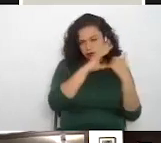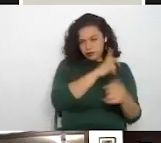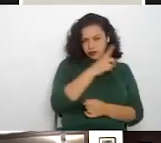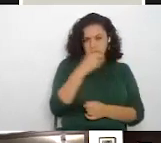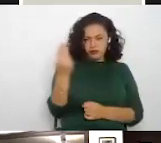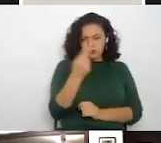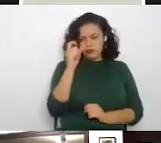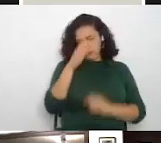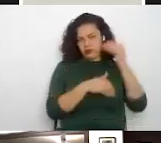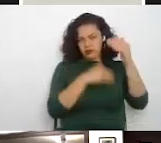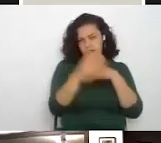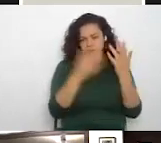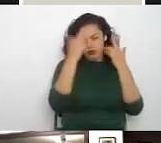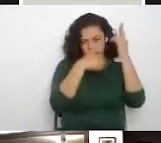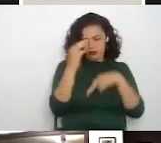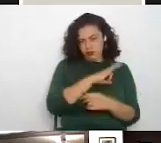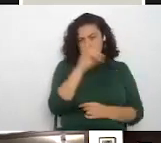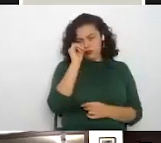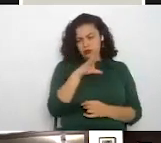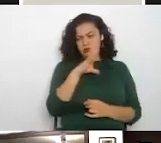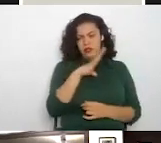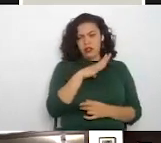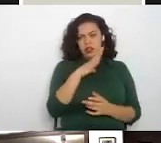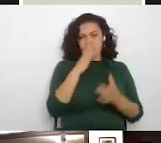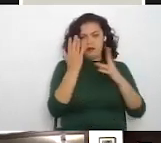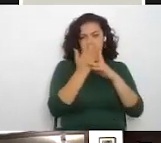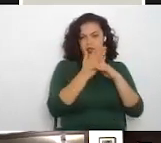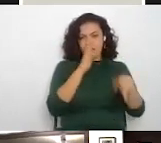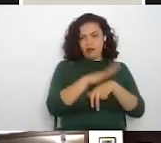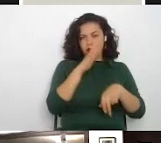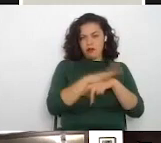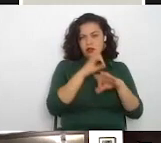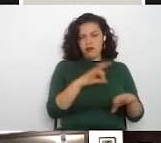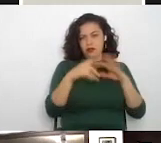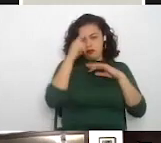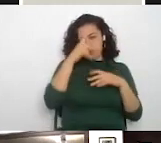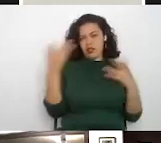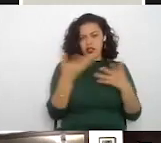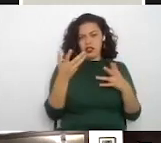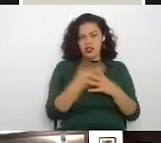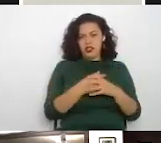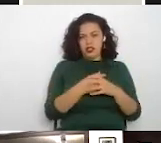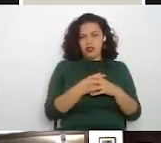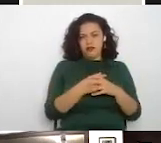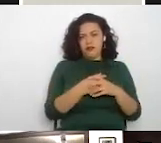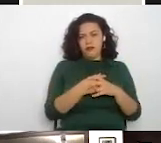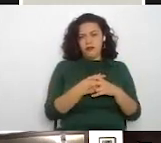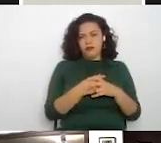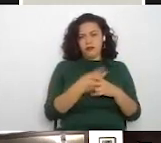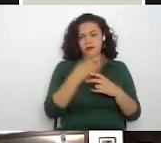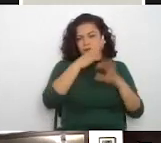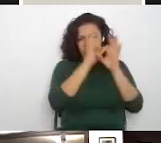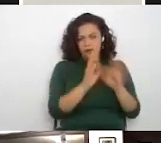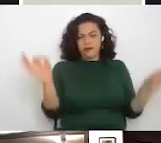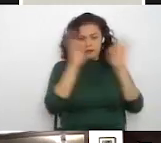¿no? Y esta constituye una de las partes más importantes de la elaboración porque consiste fundamentalmente